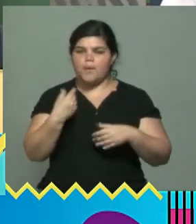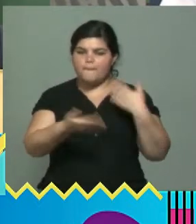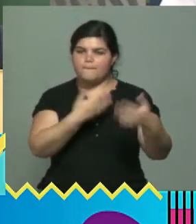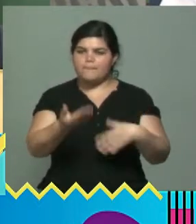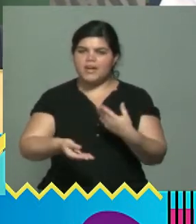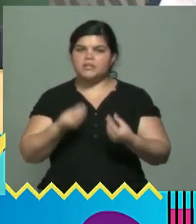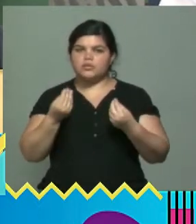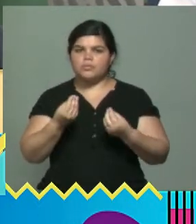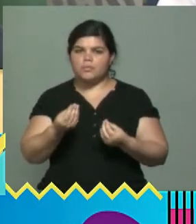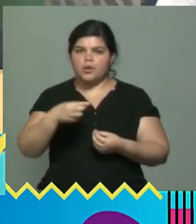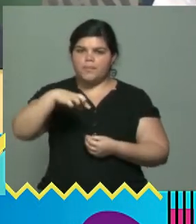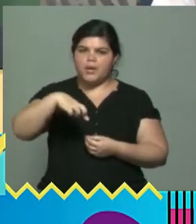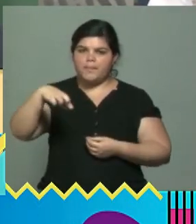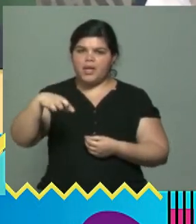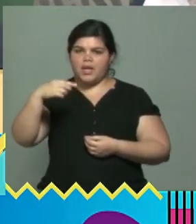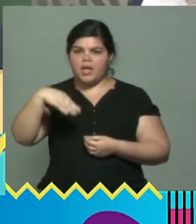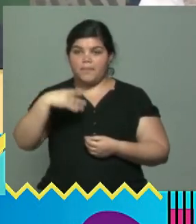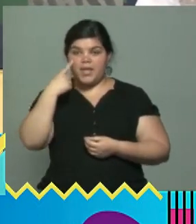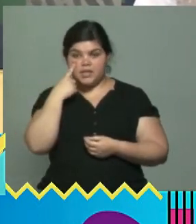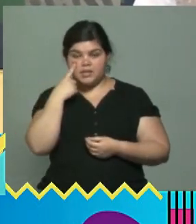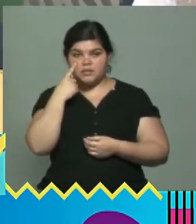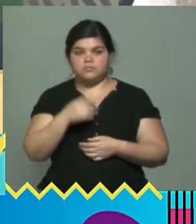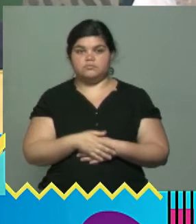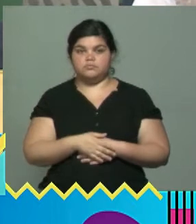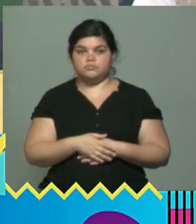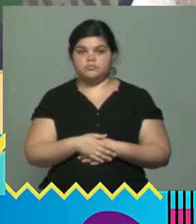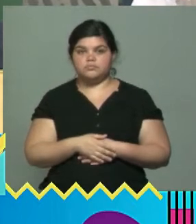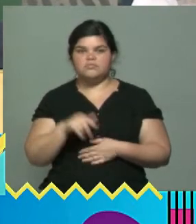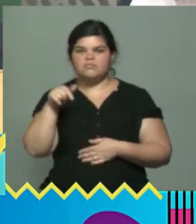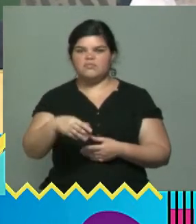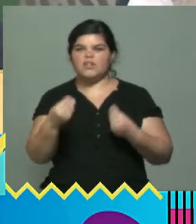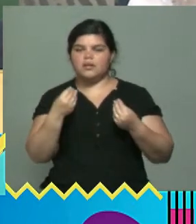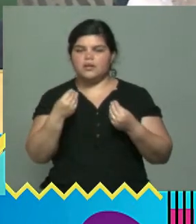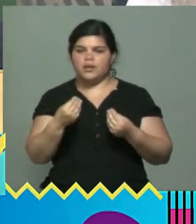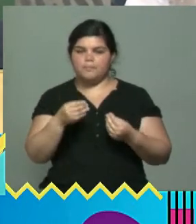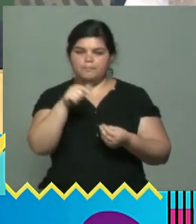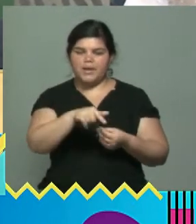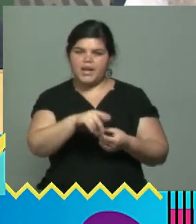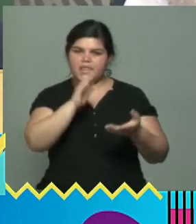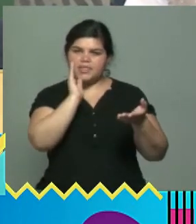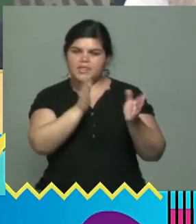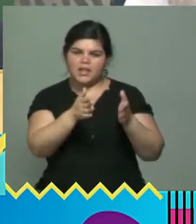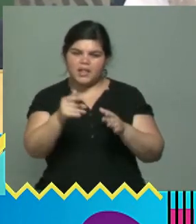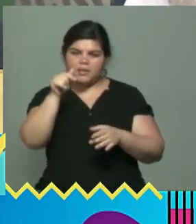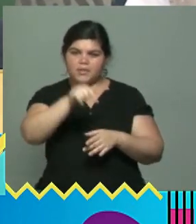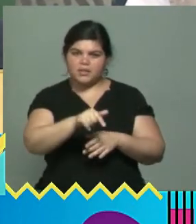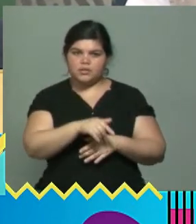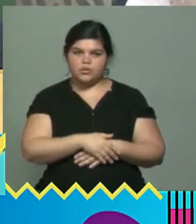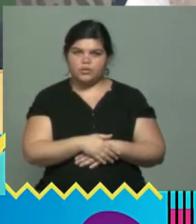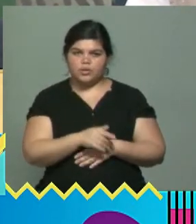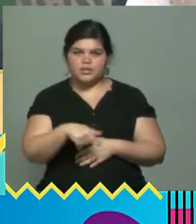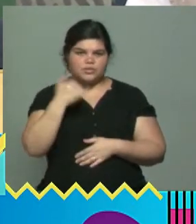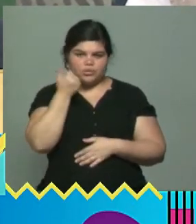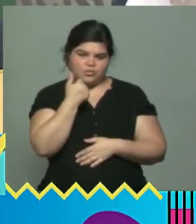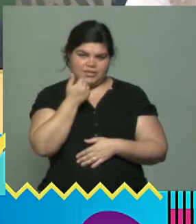siempre, con el PPMI, o sea, seguro. Sobre todo en realidad para la contención terapéutica, porque en realidad muchas veces nos ha pasado, y esto no sé si ya lo